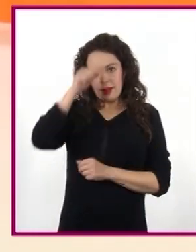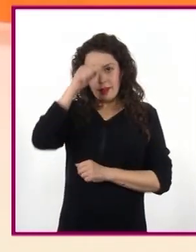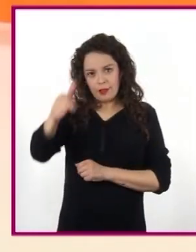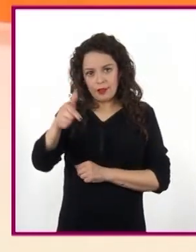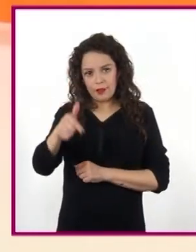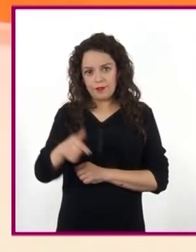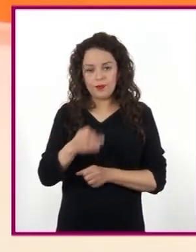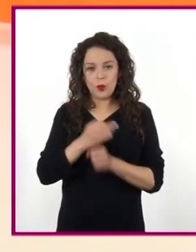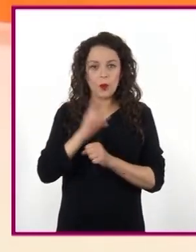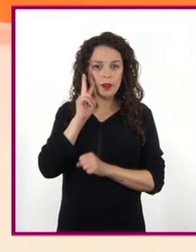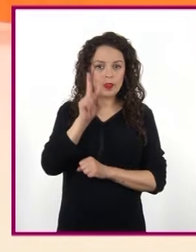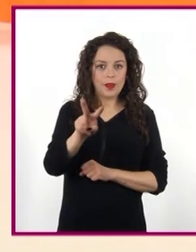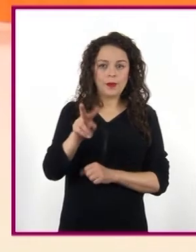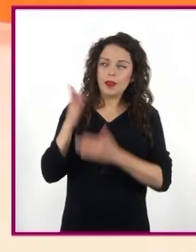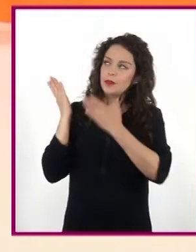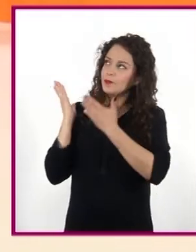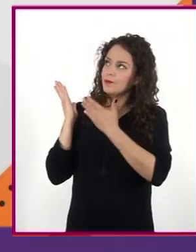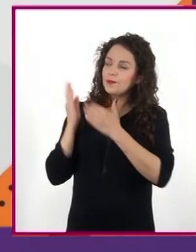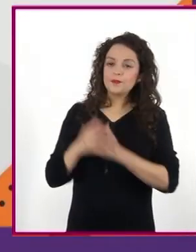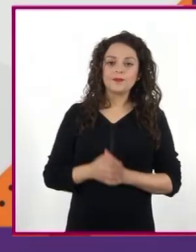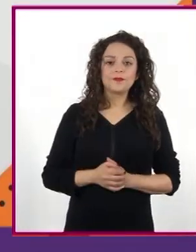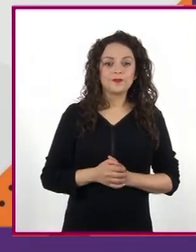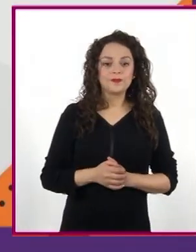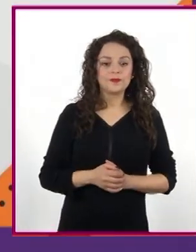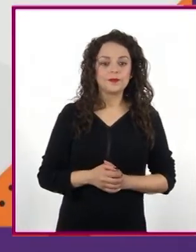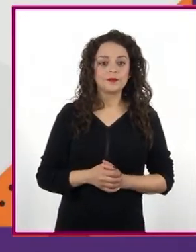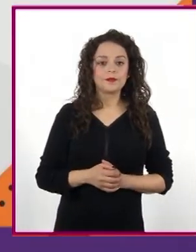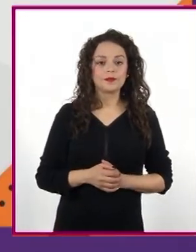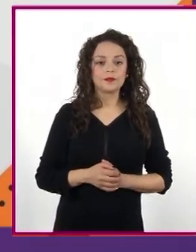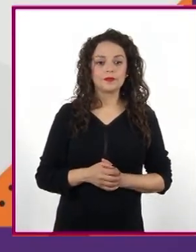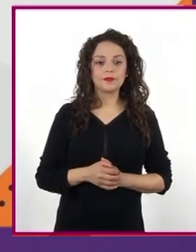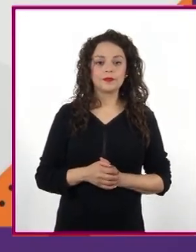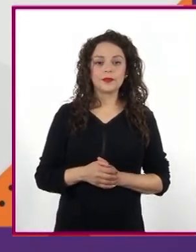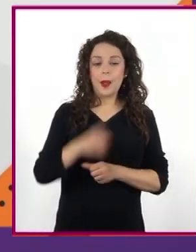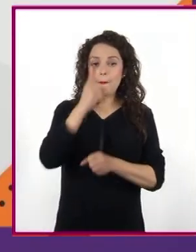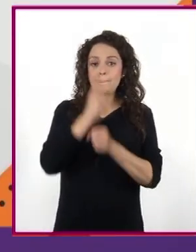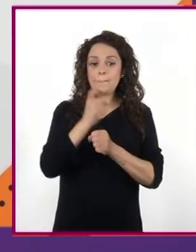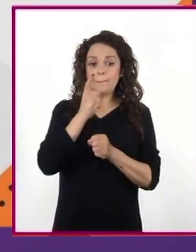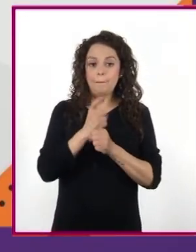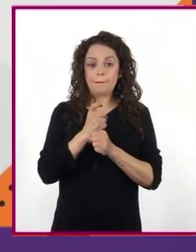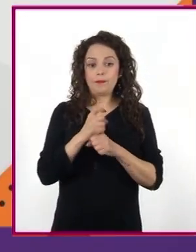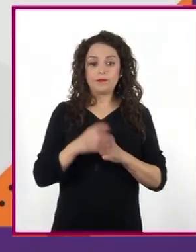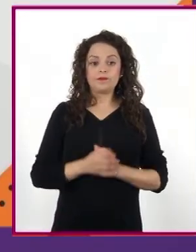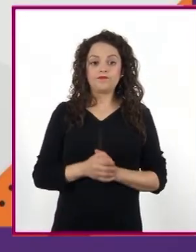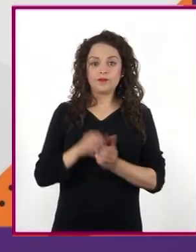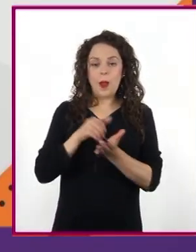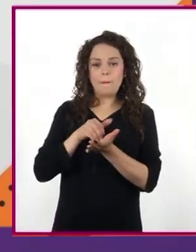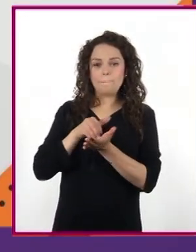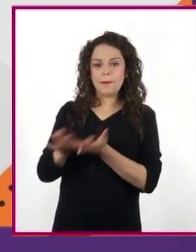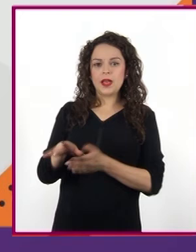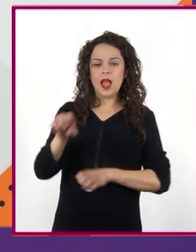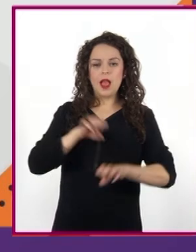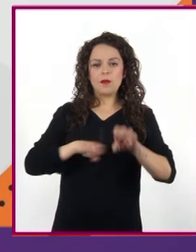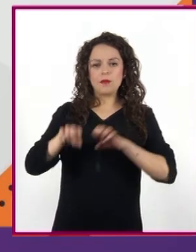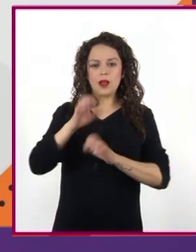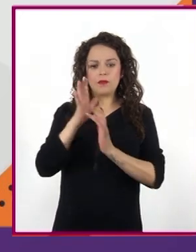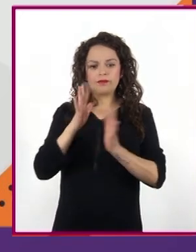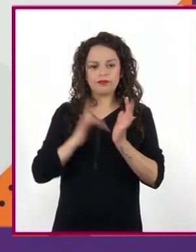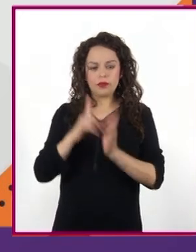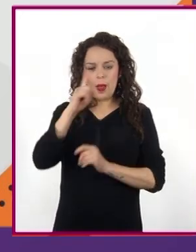esquema que aparecerá en su pantalla. En primera instancia, la expulsión de la Compañía de Jesús